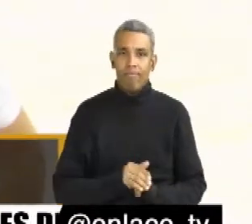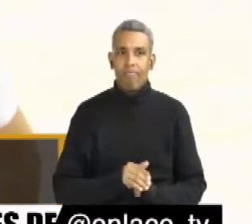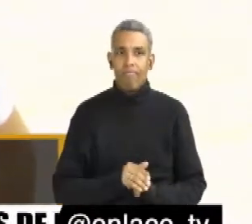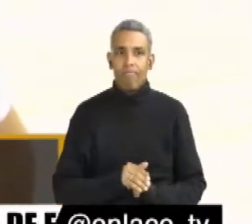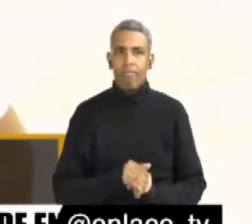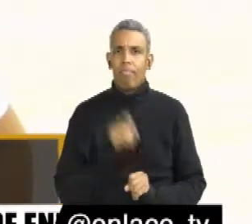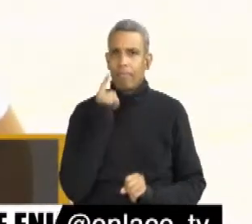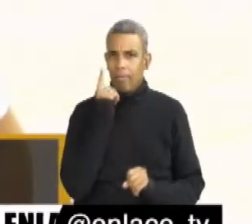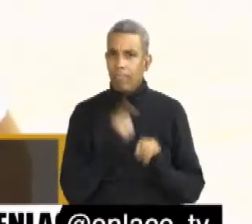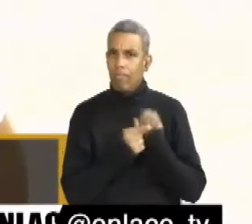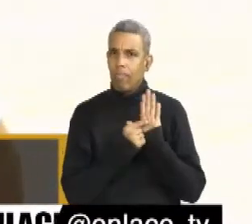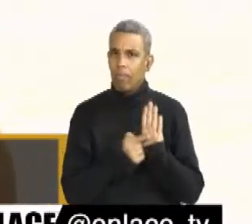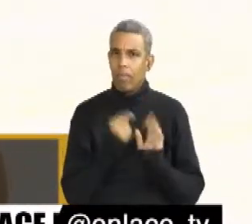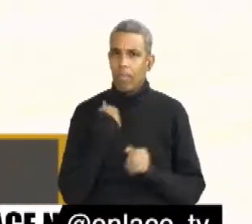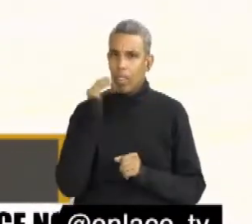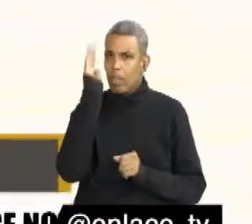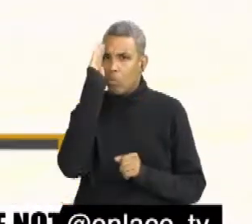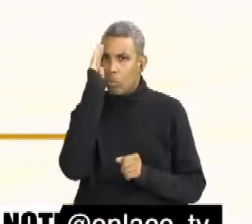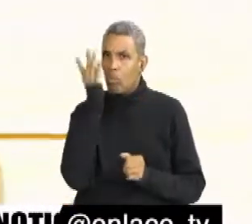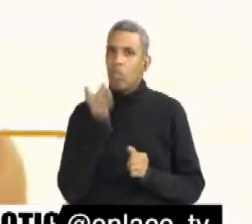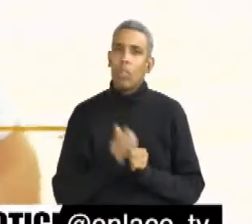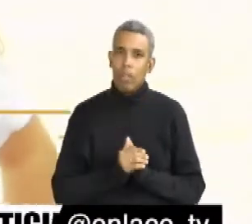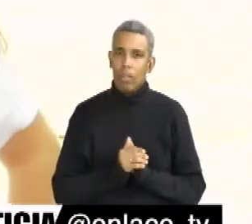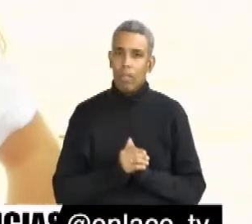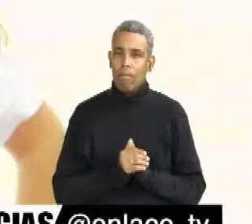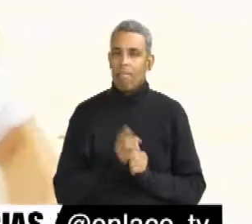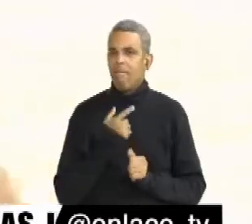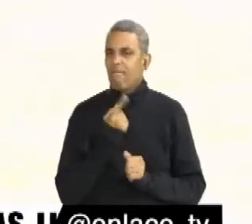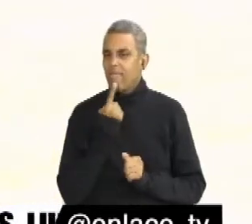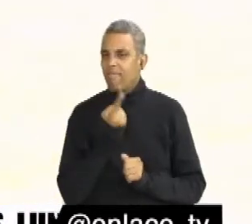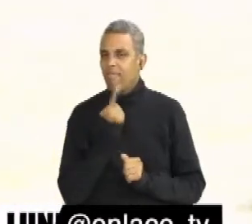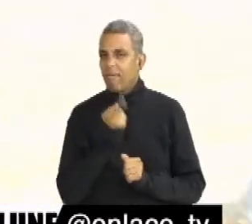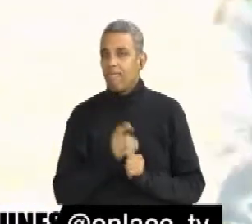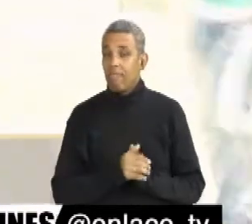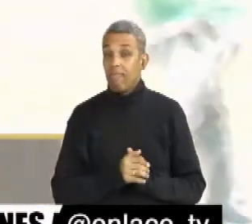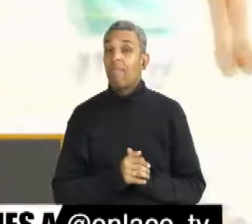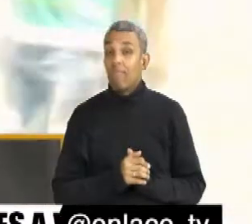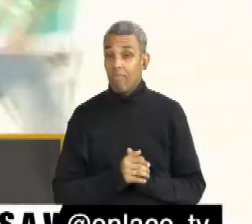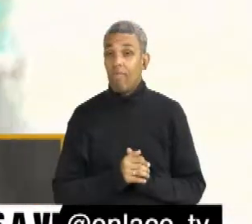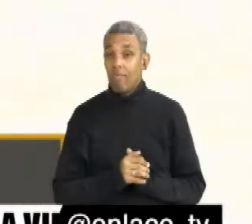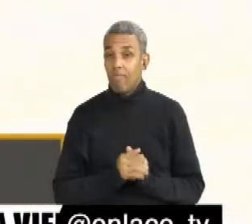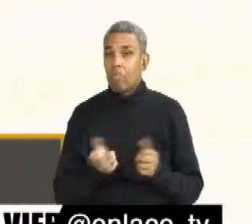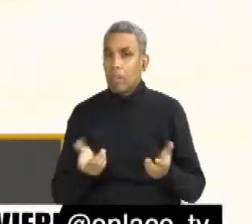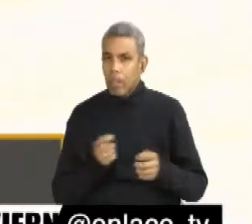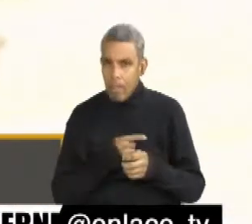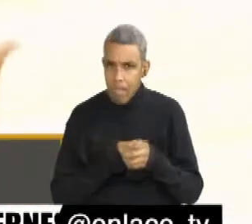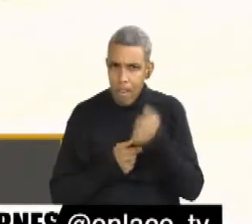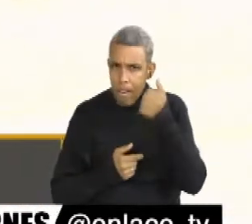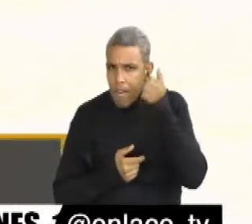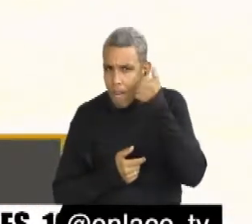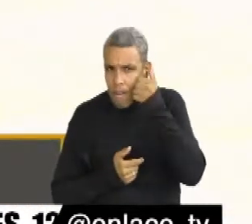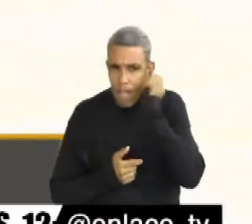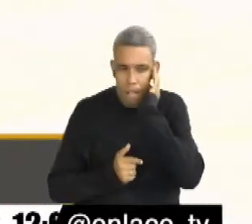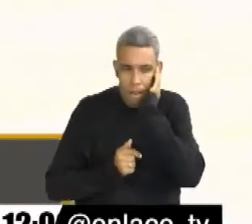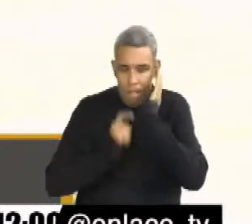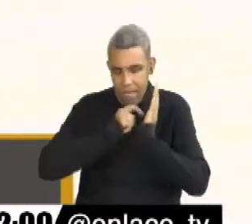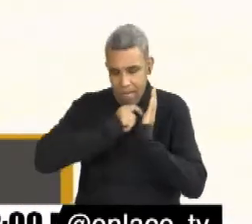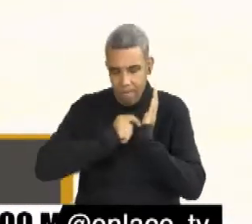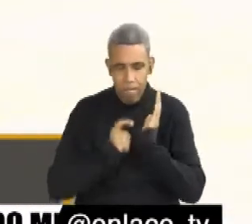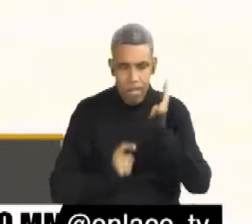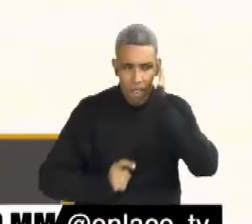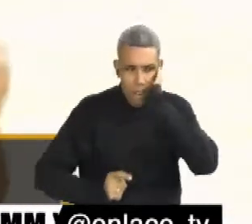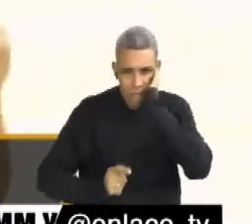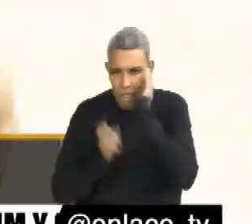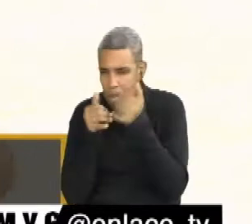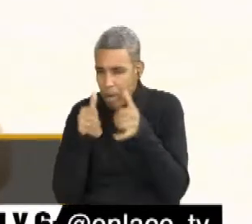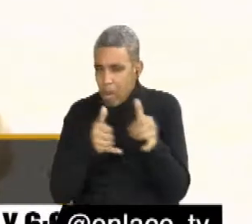de ver, las autoridades se pronunciaron en los últimos minutos, aseguraron que esas llamadas extorsivas que se realizan desde la cárcel tienen por